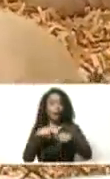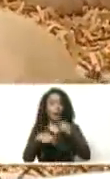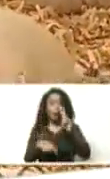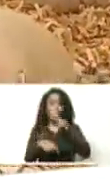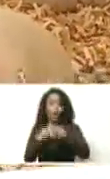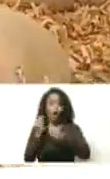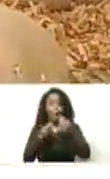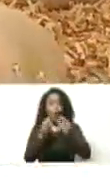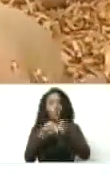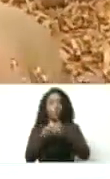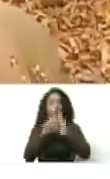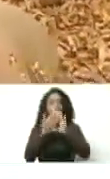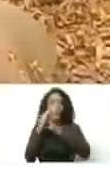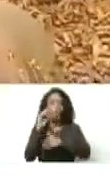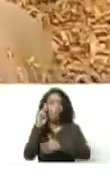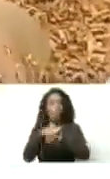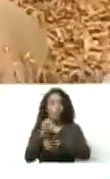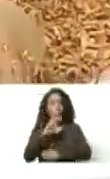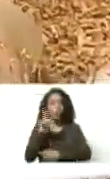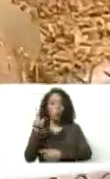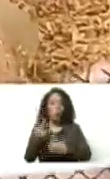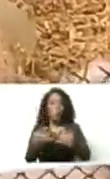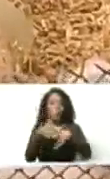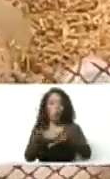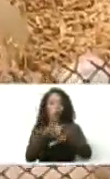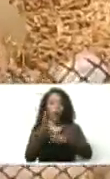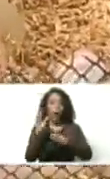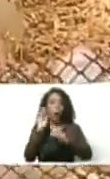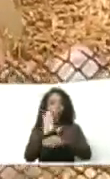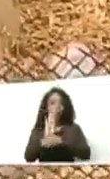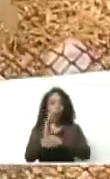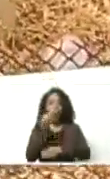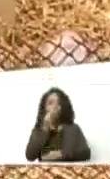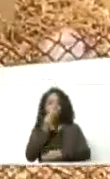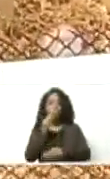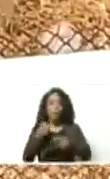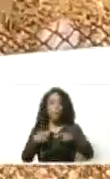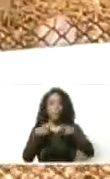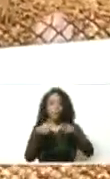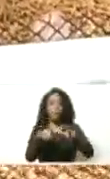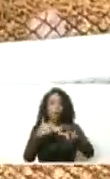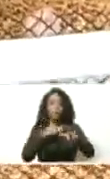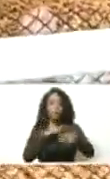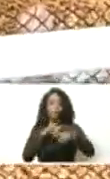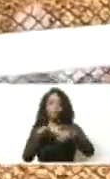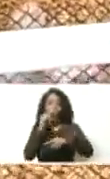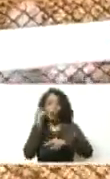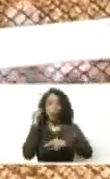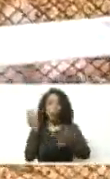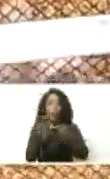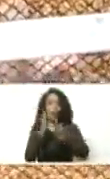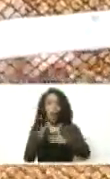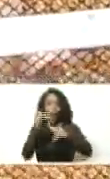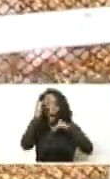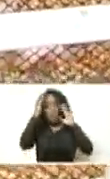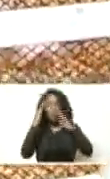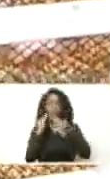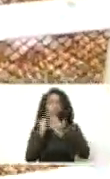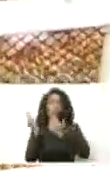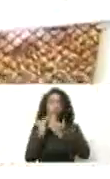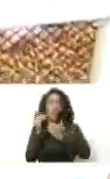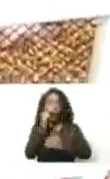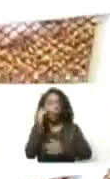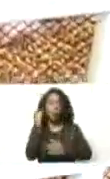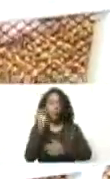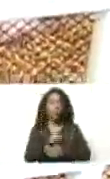cómo la comuna Panal 2021 incorpora la proteína al plato de comida de nuestros niños en la escuela. Atención vecino, atención